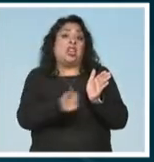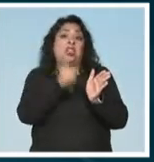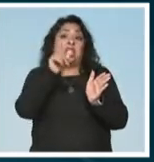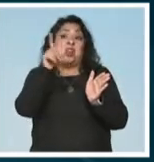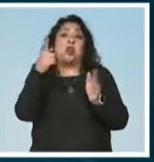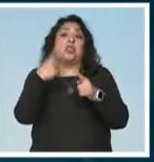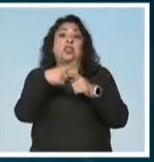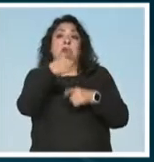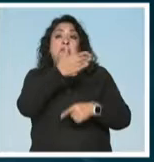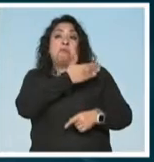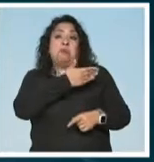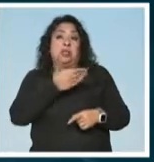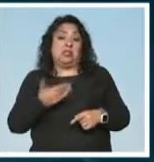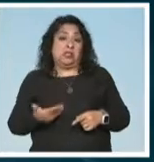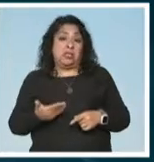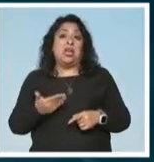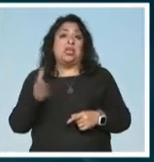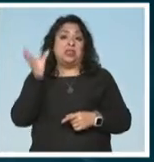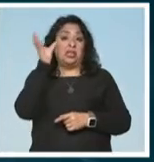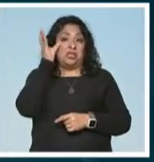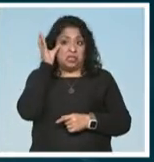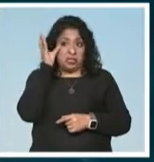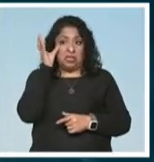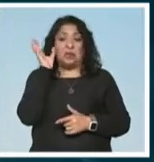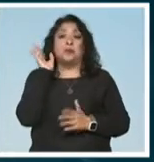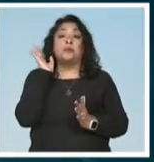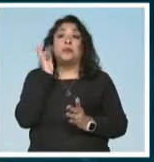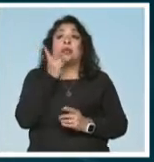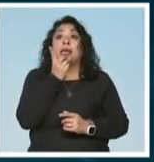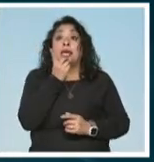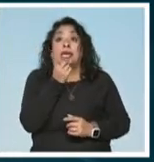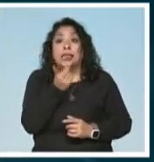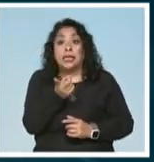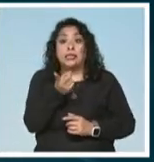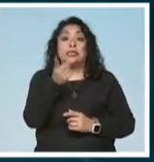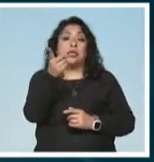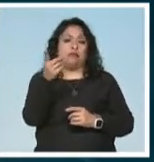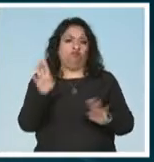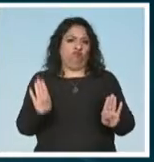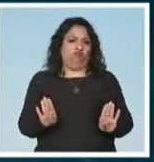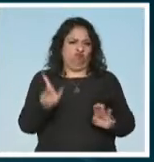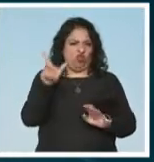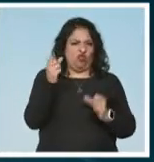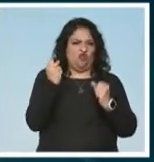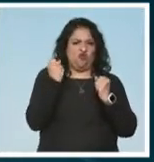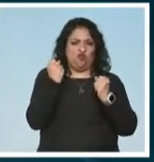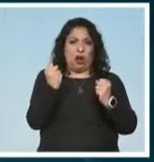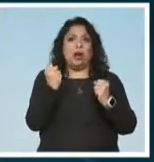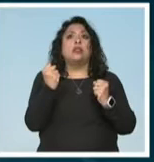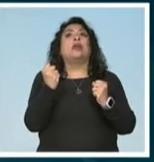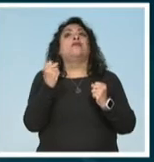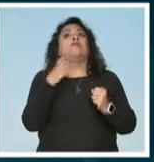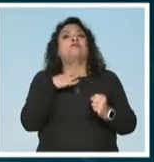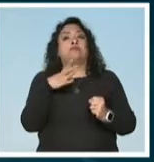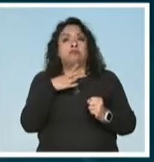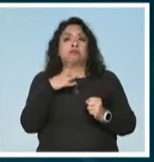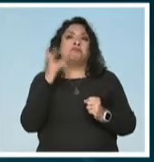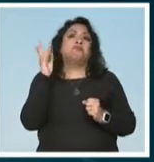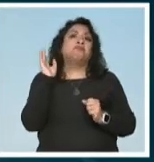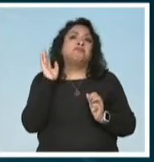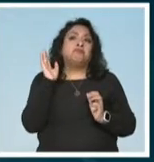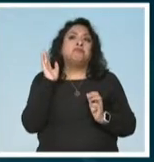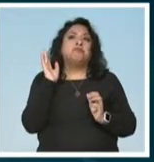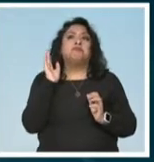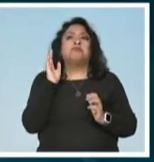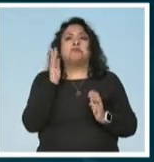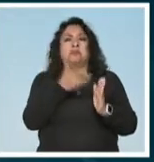del mandatario de origen chino. Hay que señalar que su personalidad fuerte le llevó a obtener en algún momento